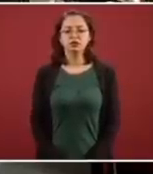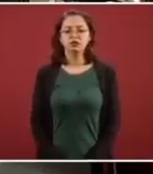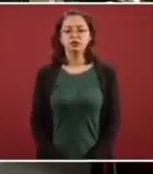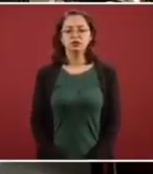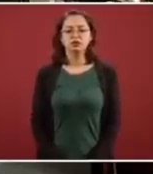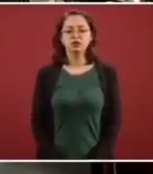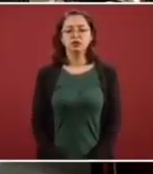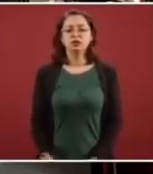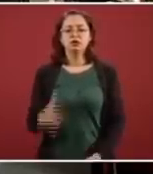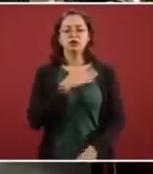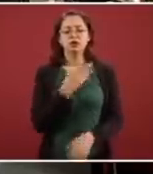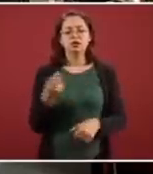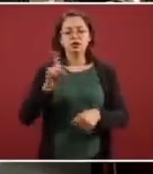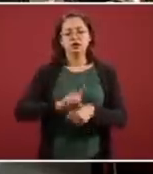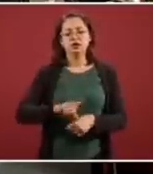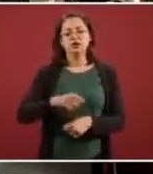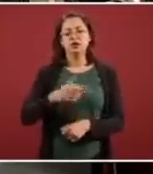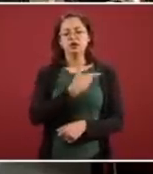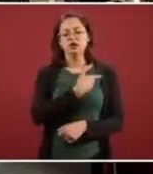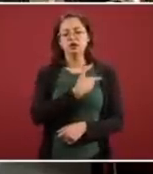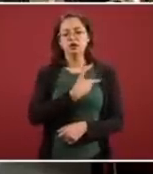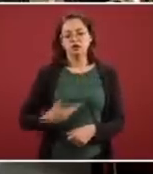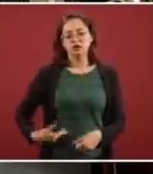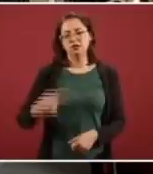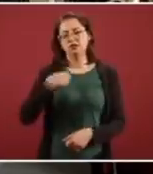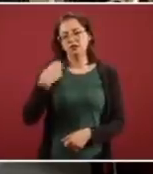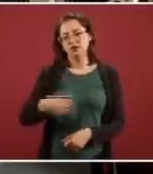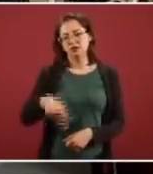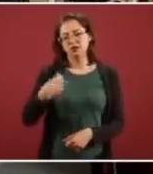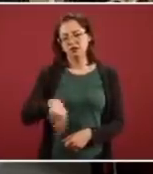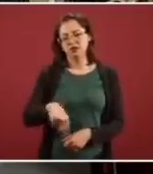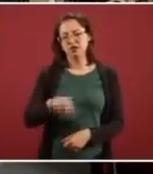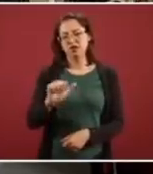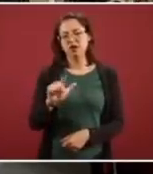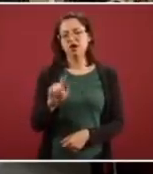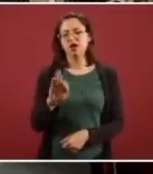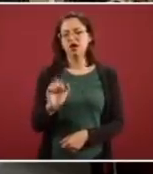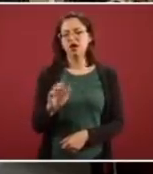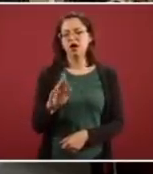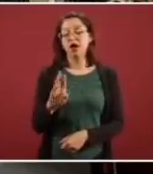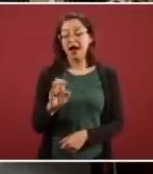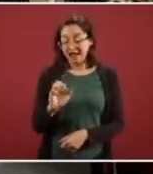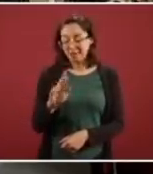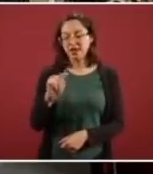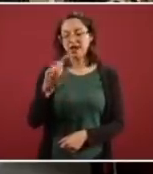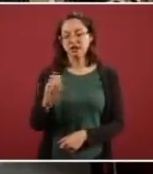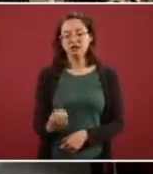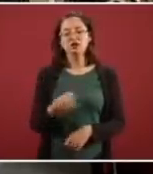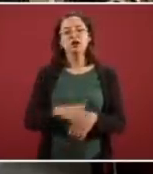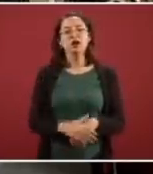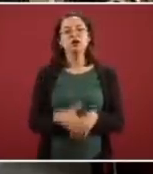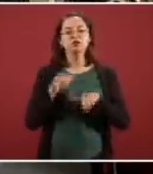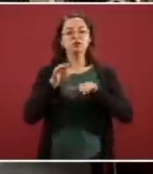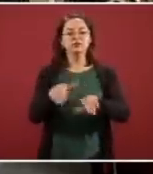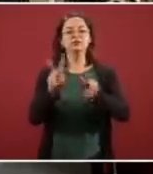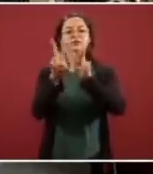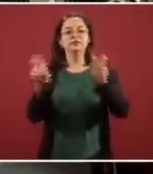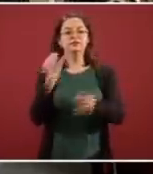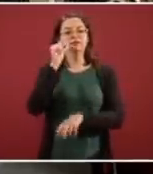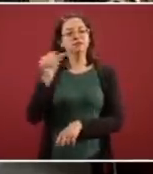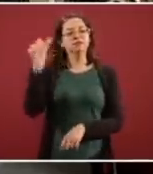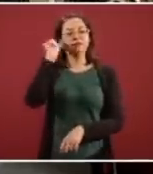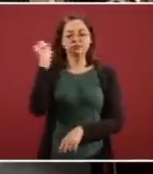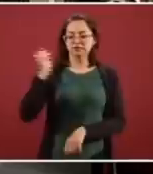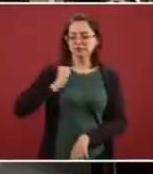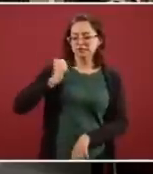Gracias. Buenos días, presidente. Alberto Rodríguez, de CDP Noticias. Volviendo un poco al tema del tratado comercial que se firmó con Canadá y Estados Unidos ayer.